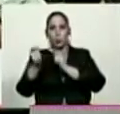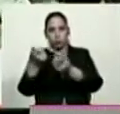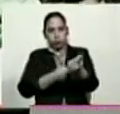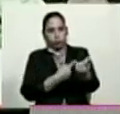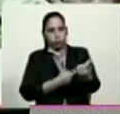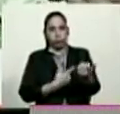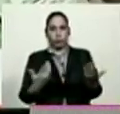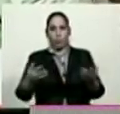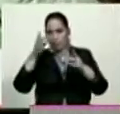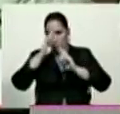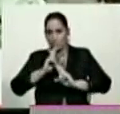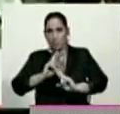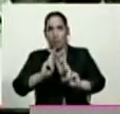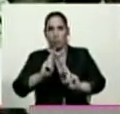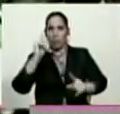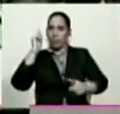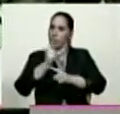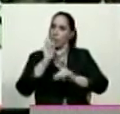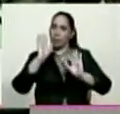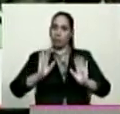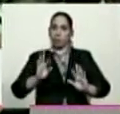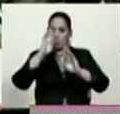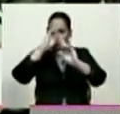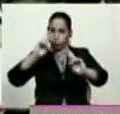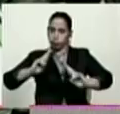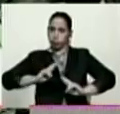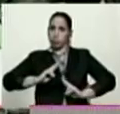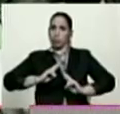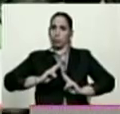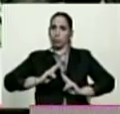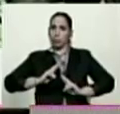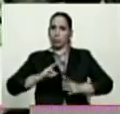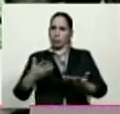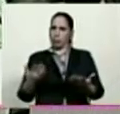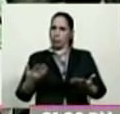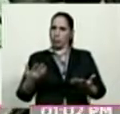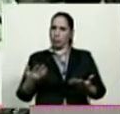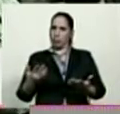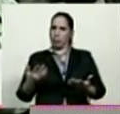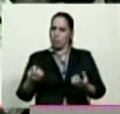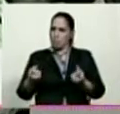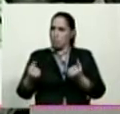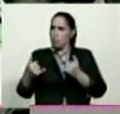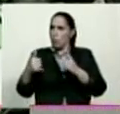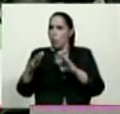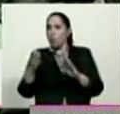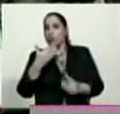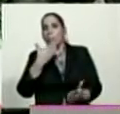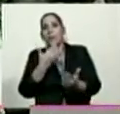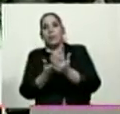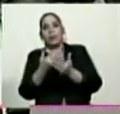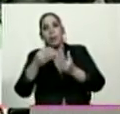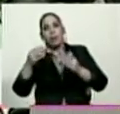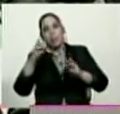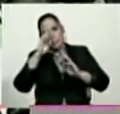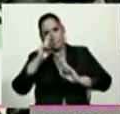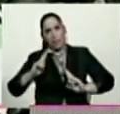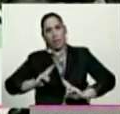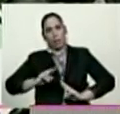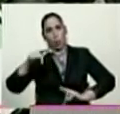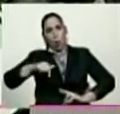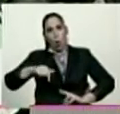pero con respeto. Respeto, es mucho pedir el respeto, digo yo. Hoy se reunió el canciller